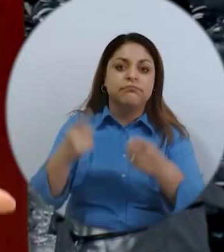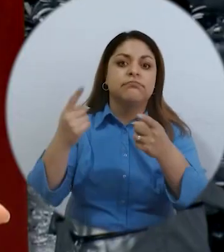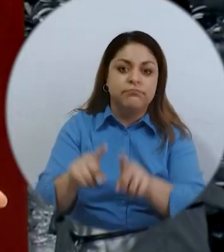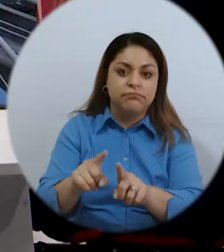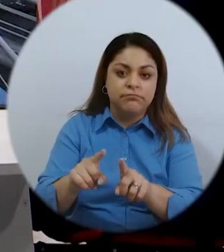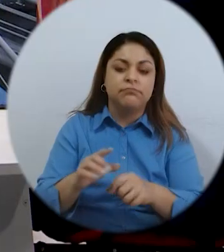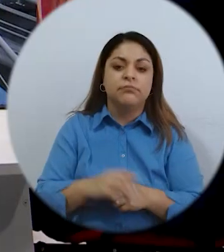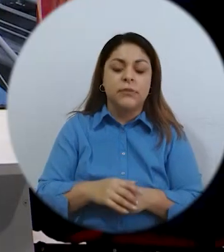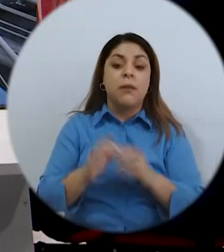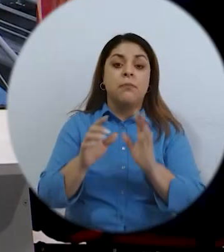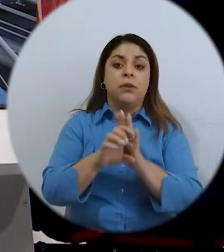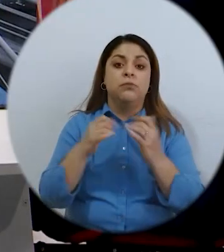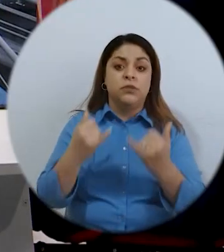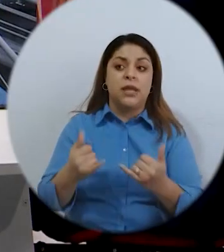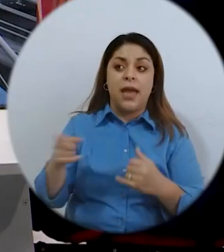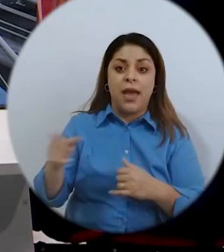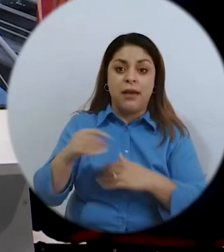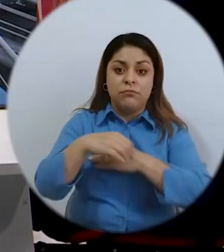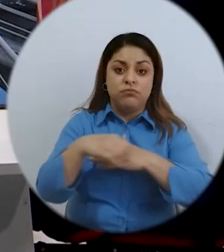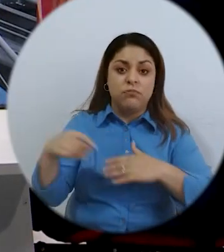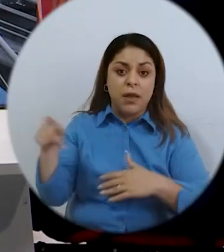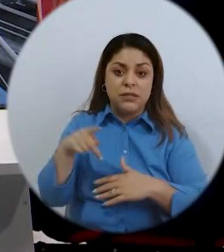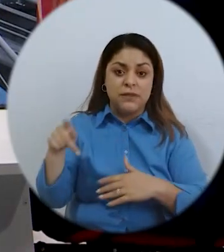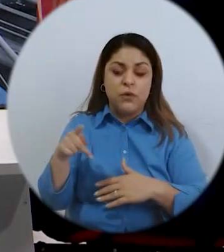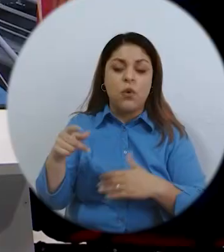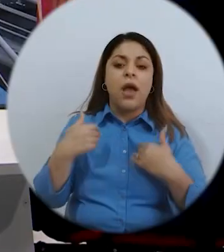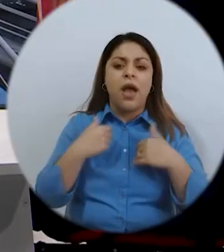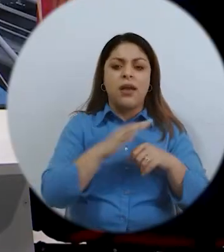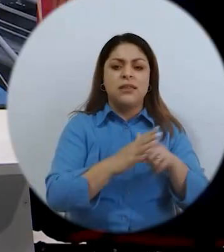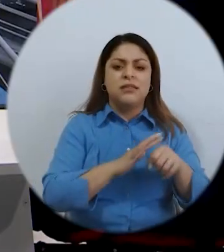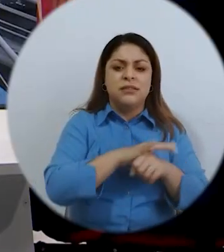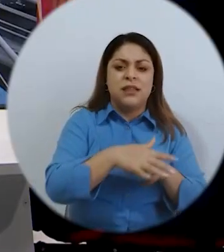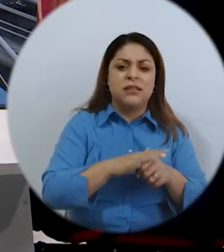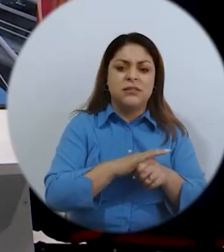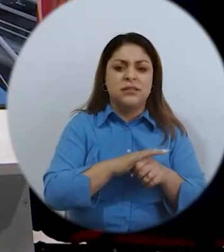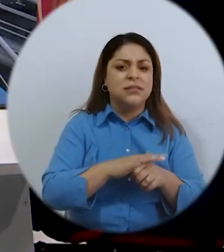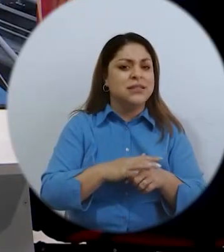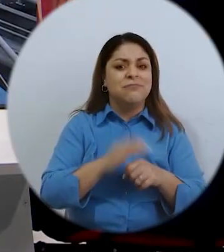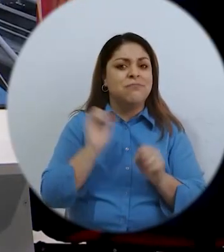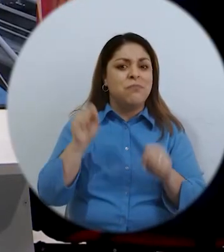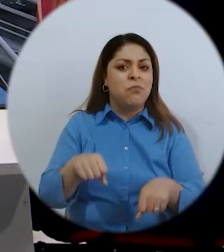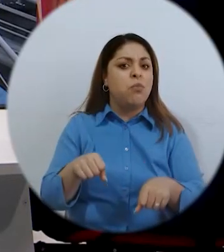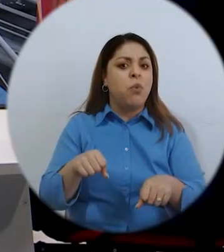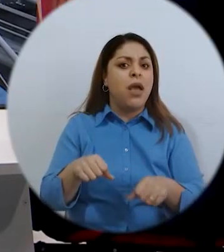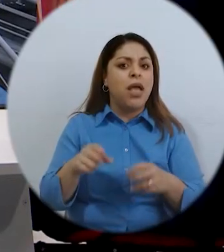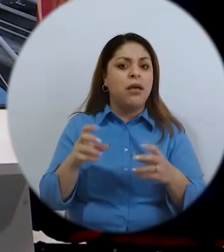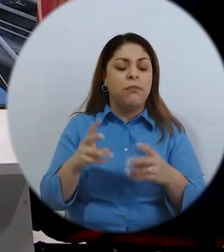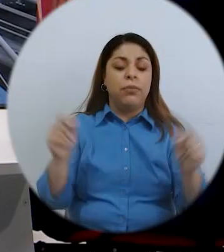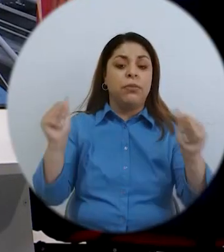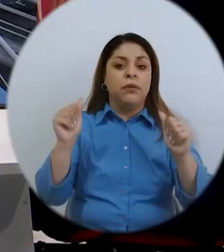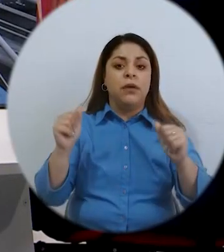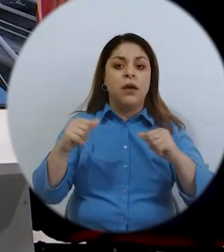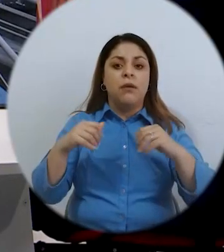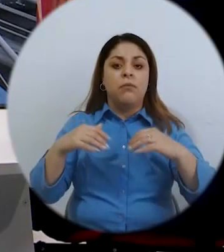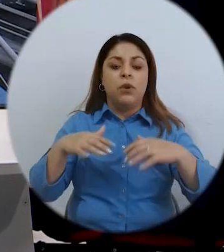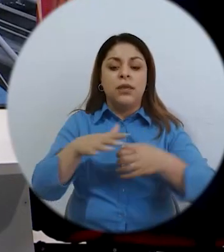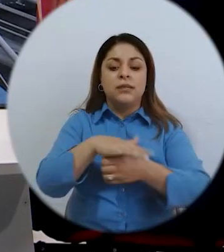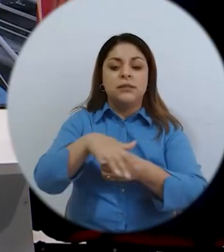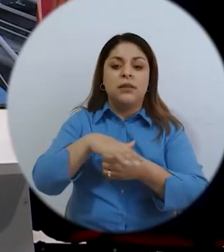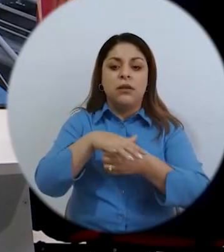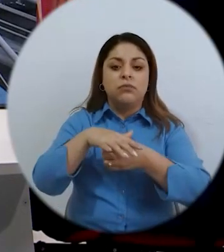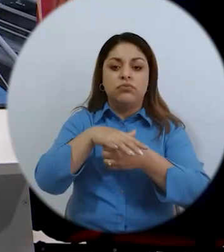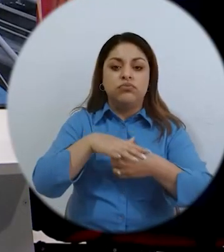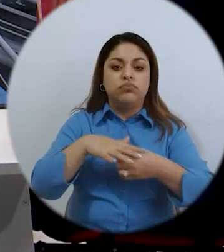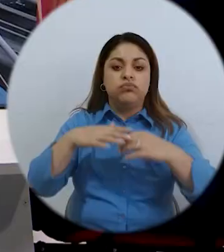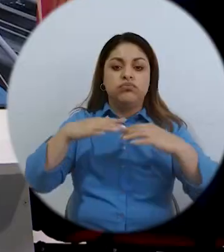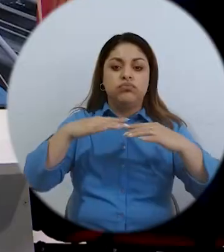En este momento ya en el Pacífico hay islas que tienen alto riesgo de desaparición por hundimiento debido